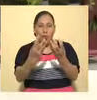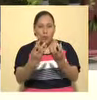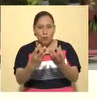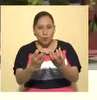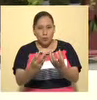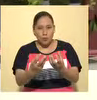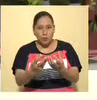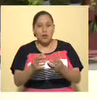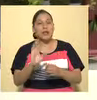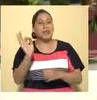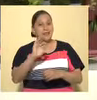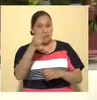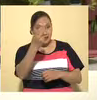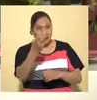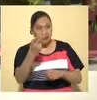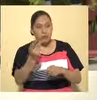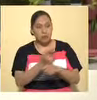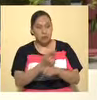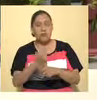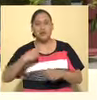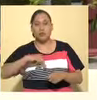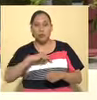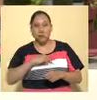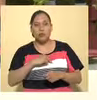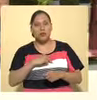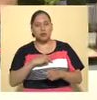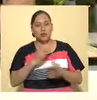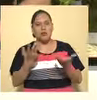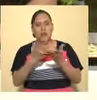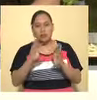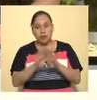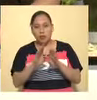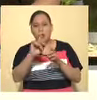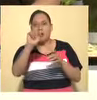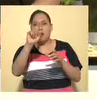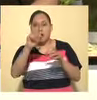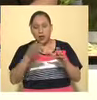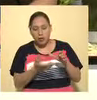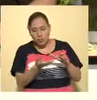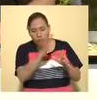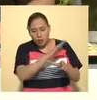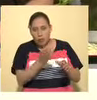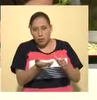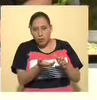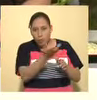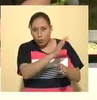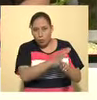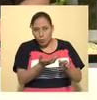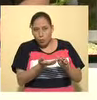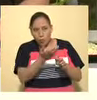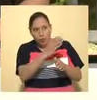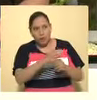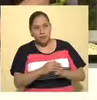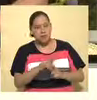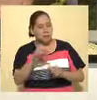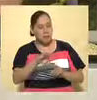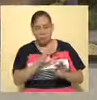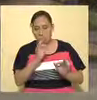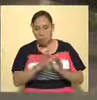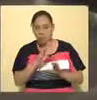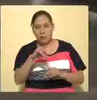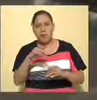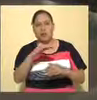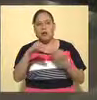hongo, de que eso le suceda, lo que vamos a hacer es, exacto, retirarles el caldito. El caldito. Pero bueno, aquí